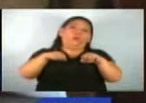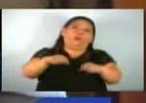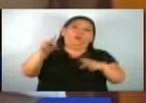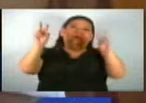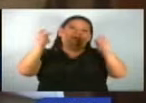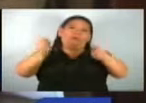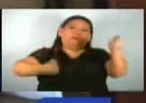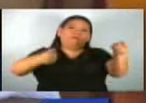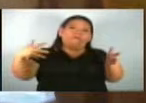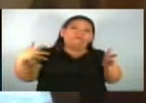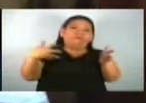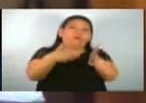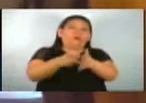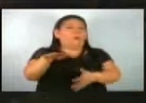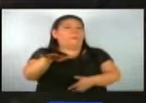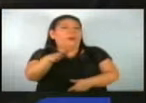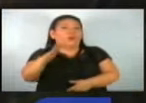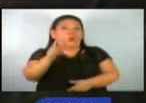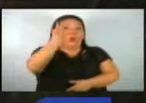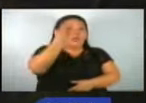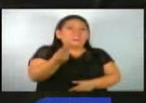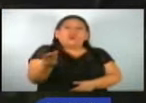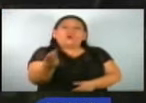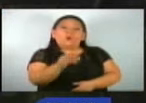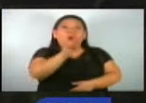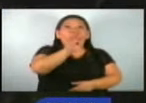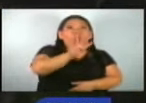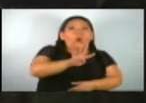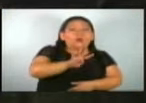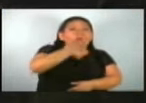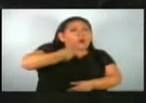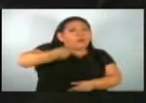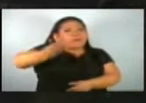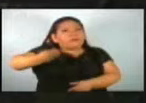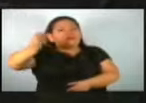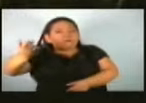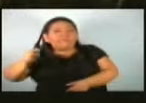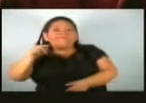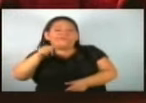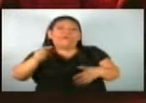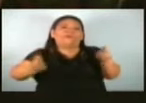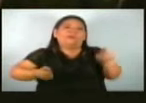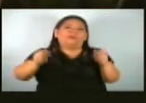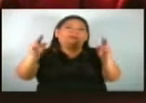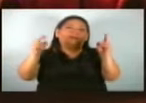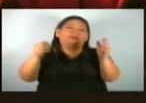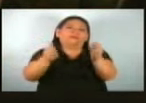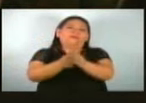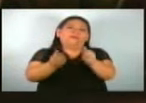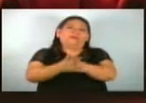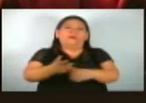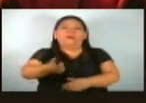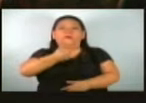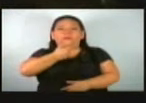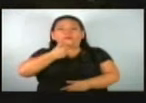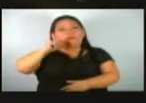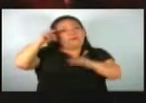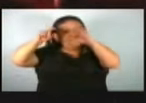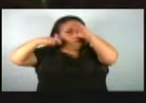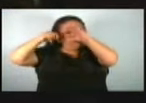accidentes de tránsito, un promedio de 4 personas que a diario pierden la vida por esta causa en el país. Con imágenes de José Delgado,